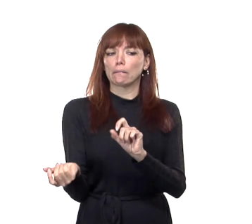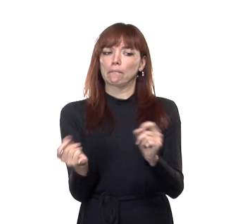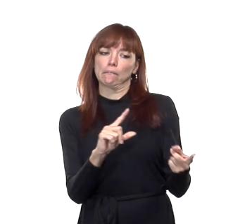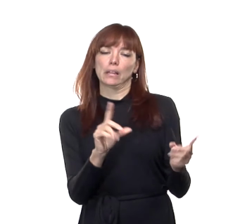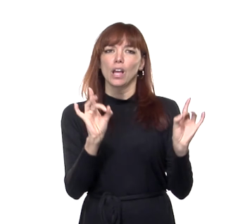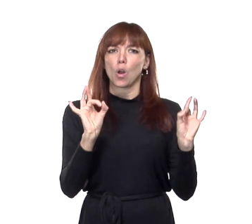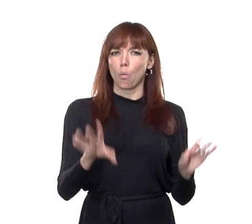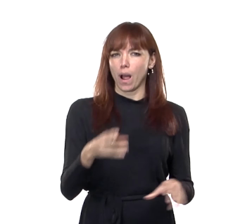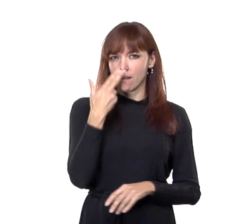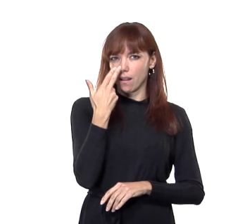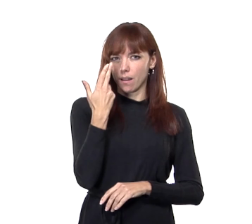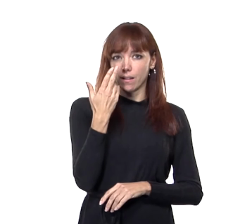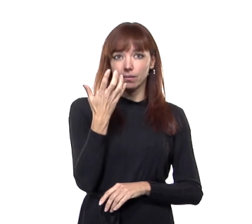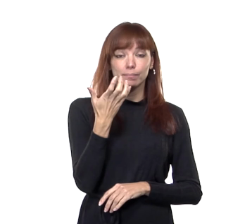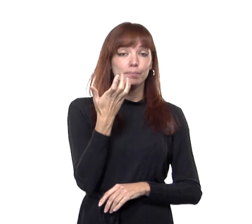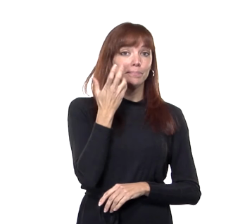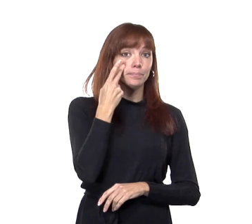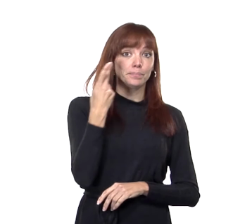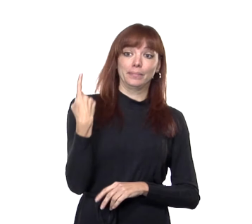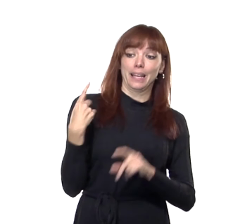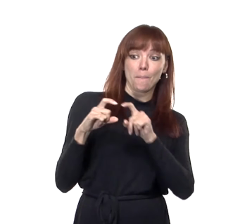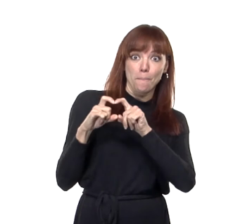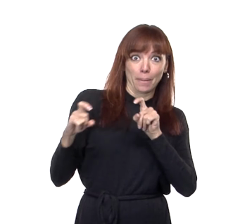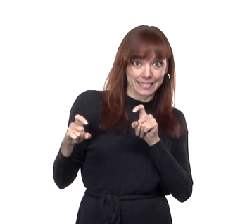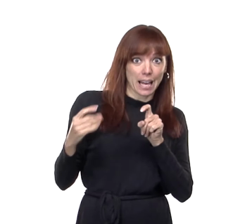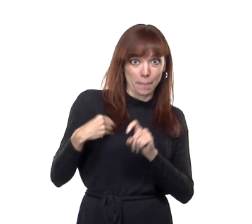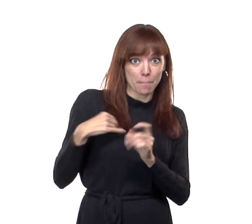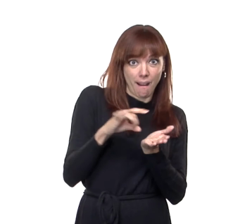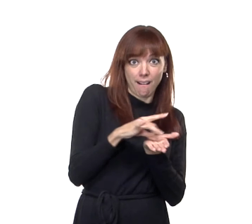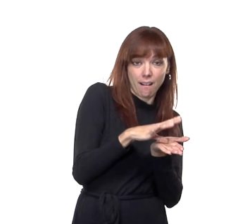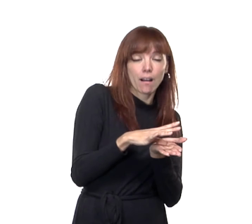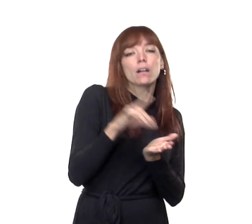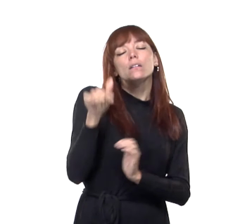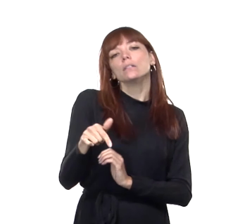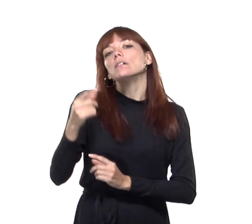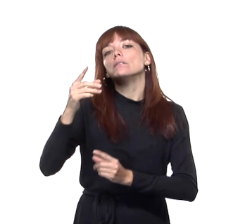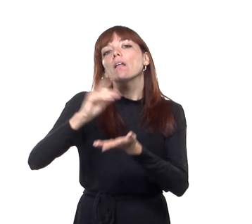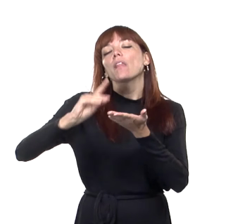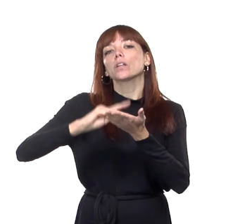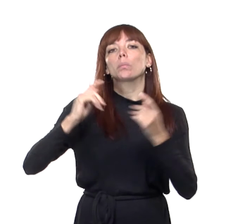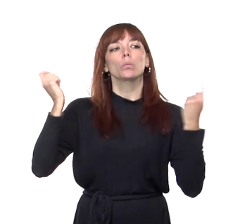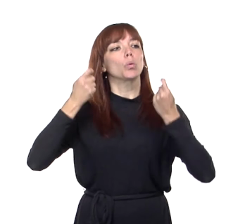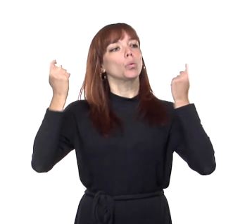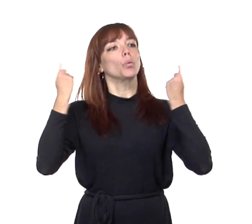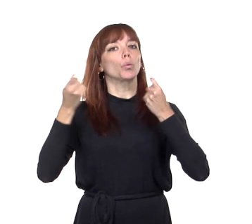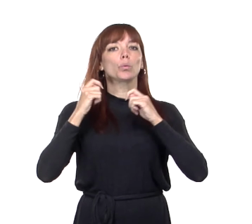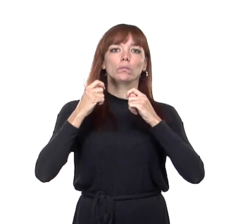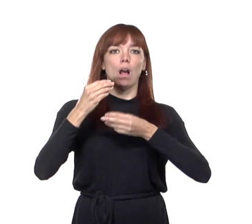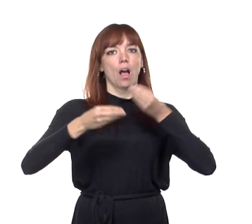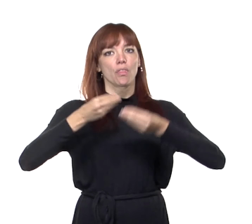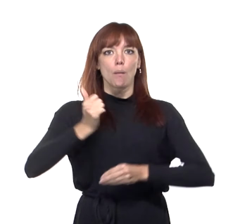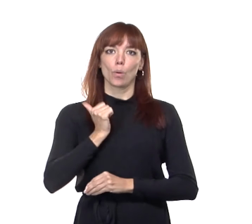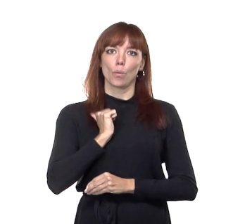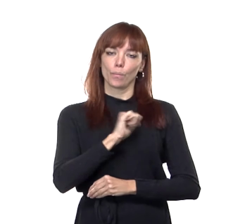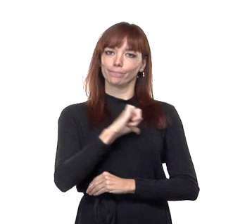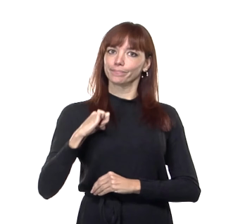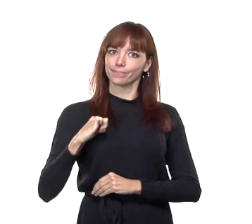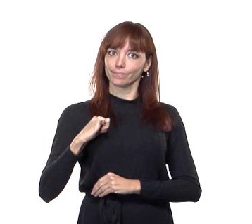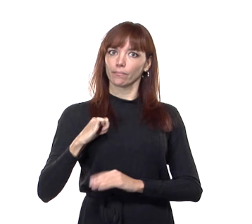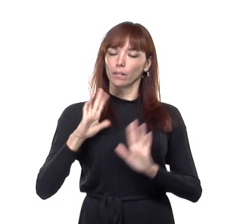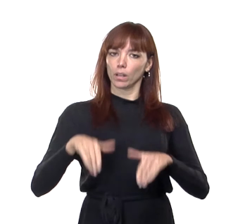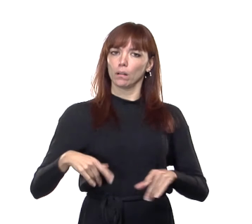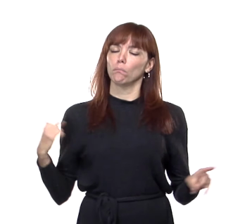como vimos en el caso de que muy analítica esos datos se utilizaron para hacer propaganda personalizada ha sido